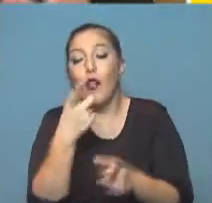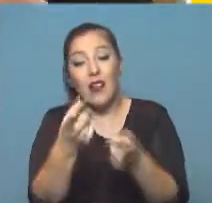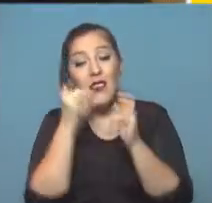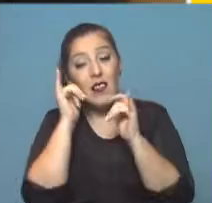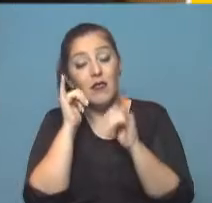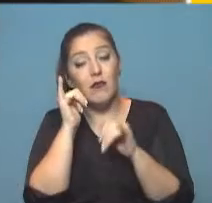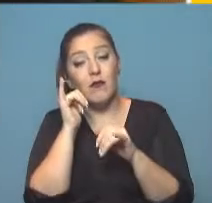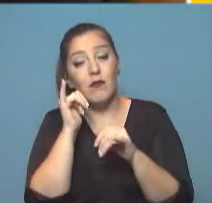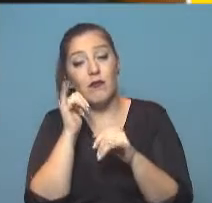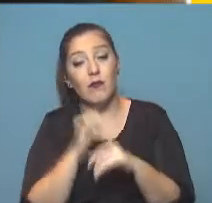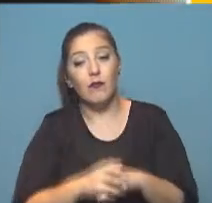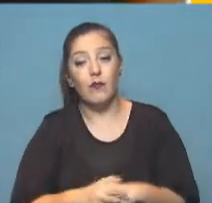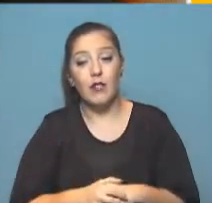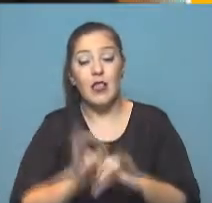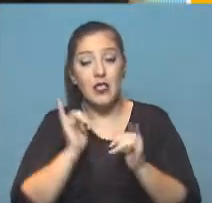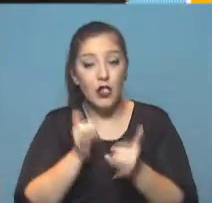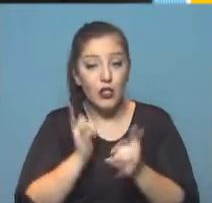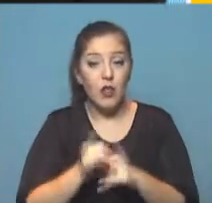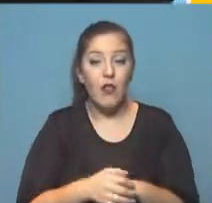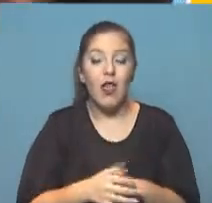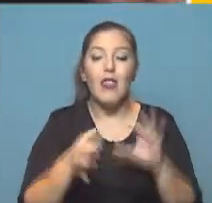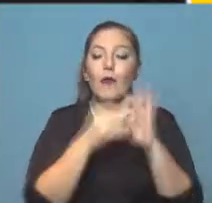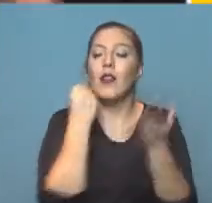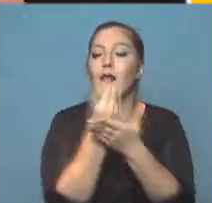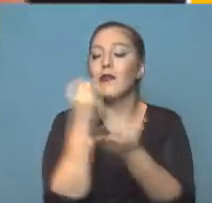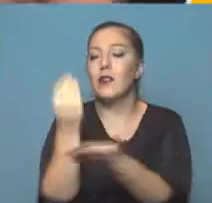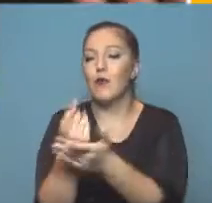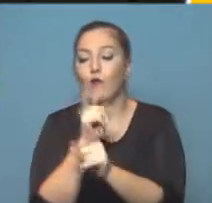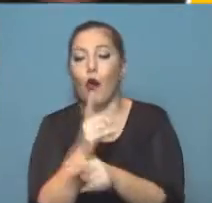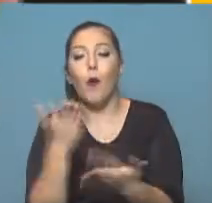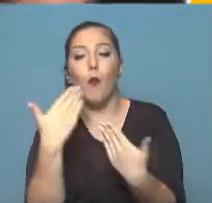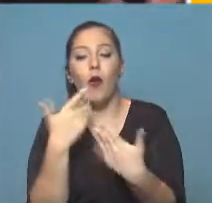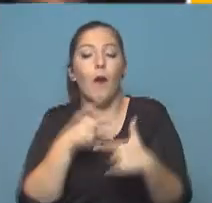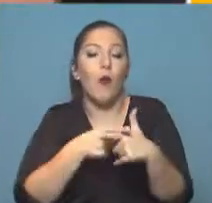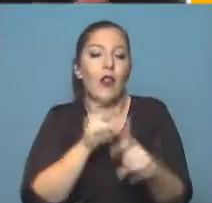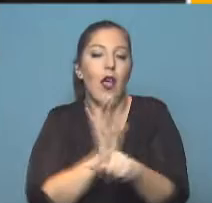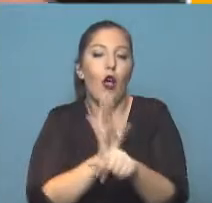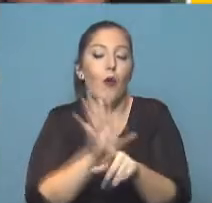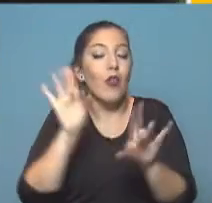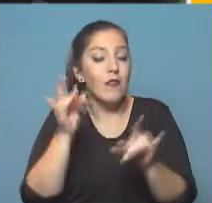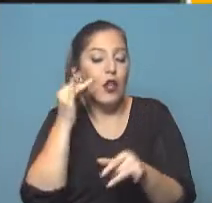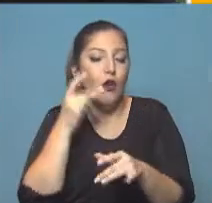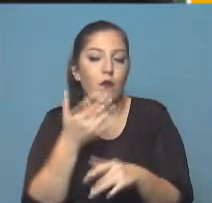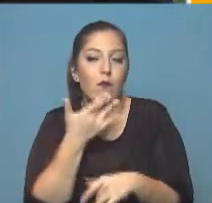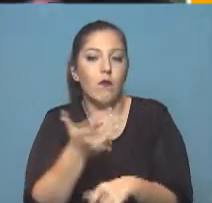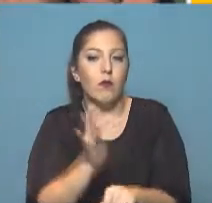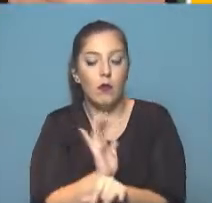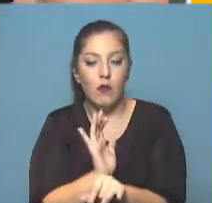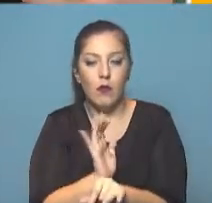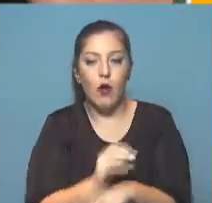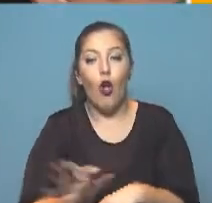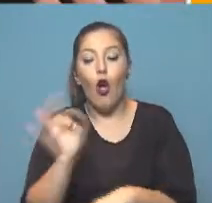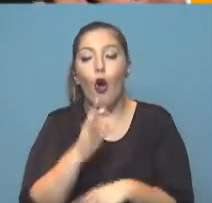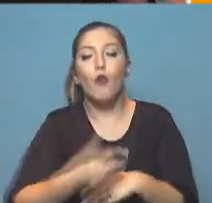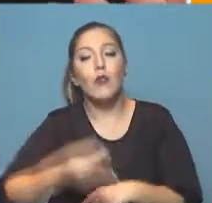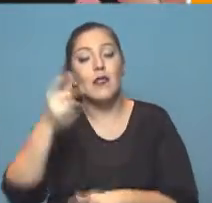necesariamente binaria, en lugar de la democracia representativa, que permite construcciones políticas más complejas o sofisticadas o matizadas, es binaria, o